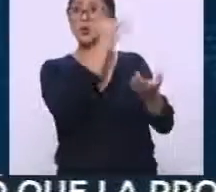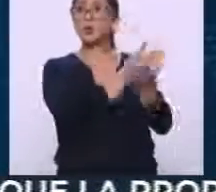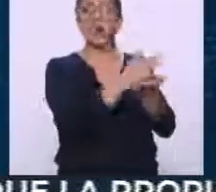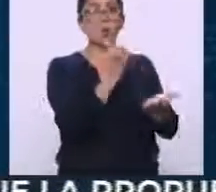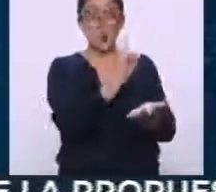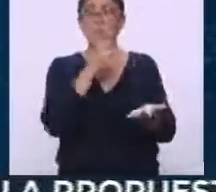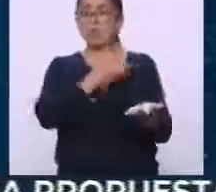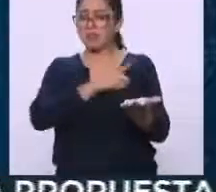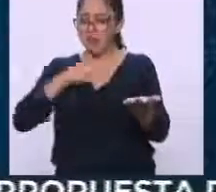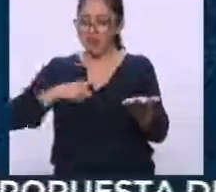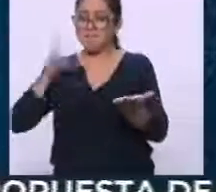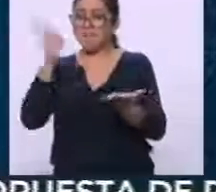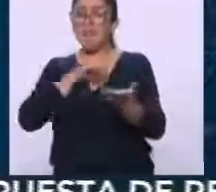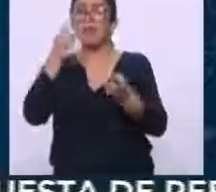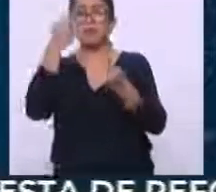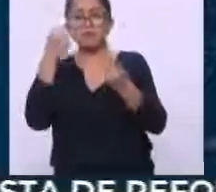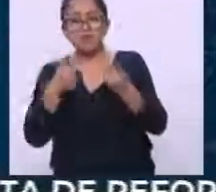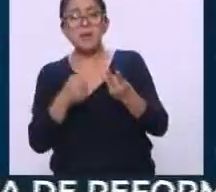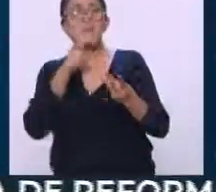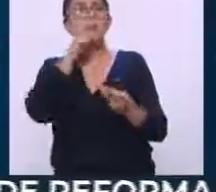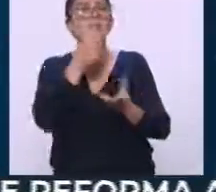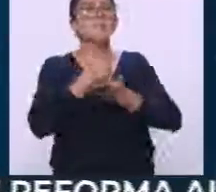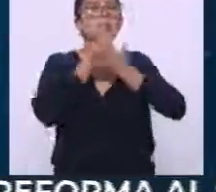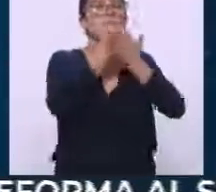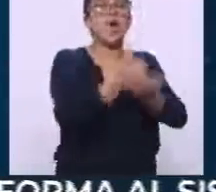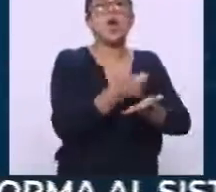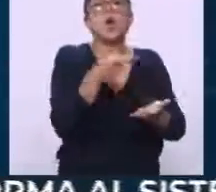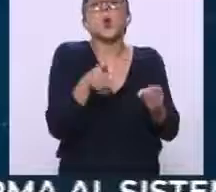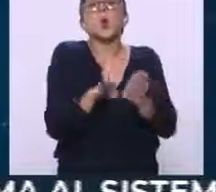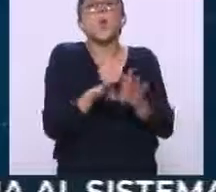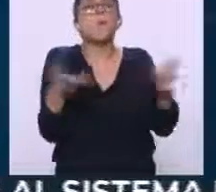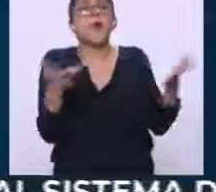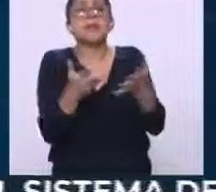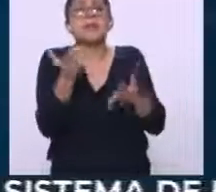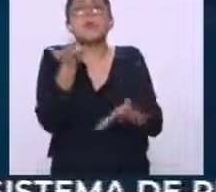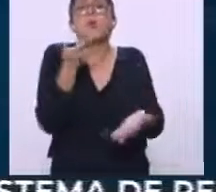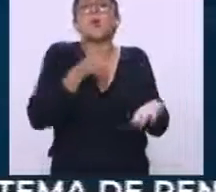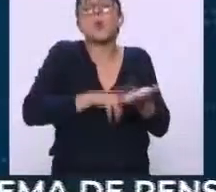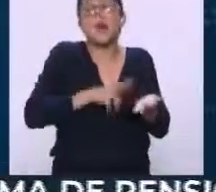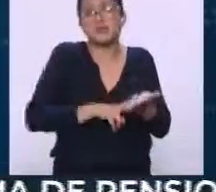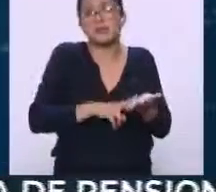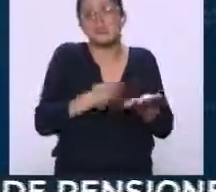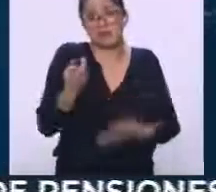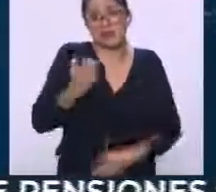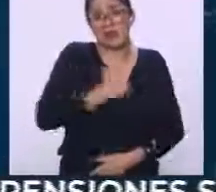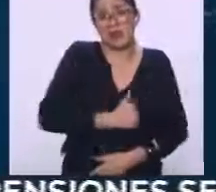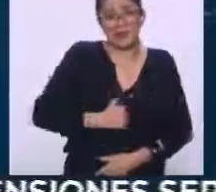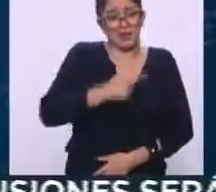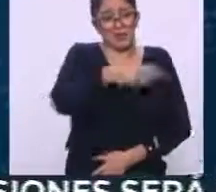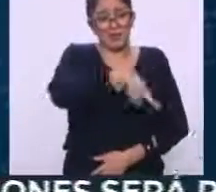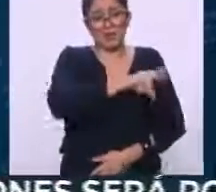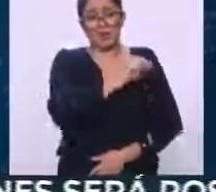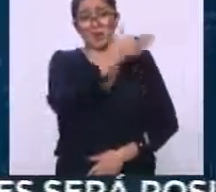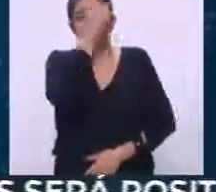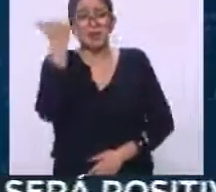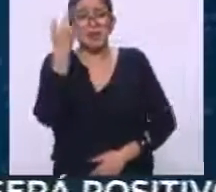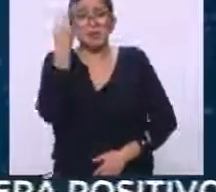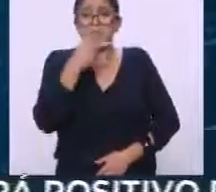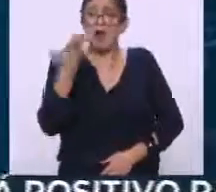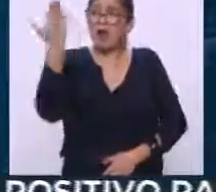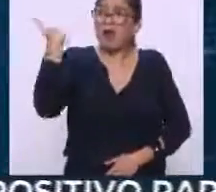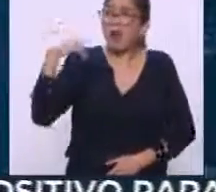es lo que tienes que hacer y cuánto cuesta. ¿Es triste que tengamos que hacerlo? Sí, pero después de 20 o 30 o 40 años de un